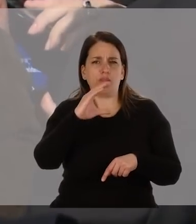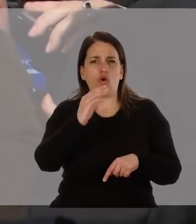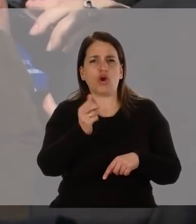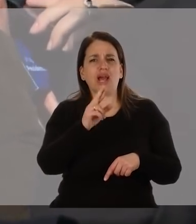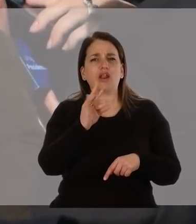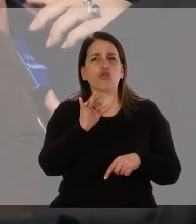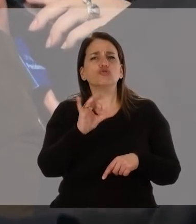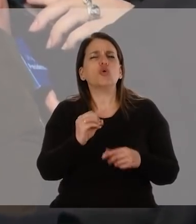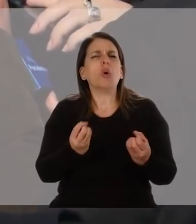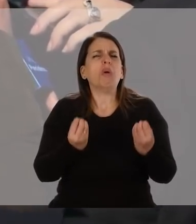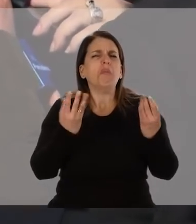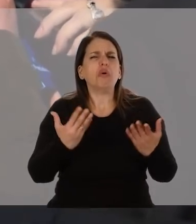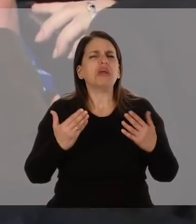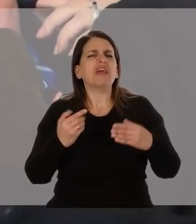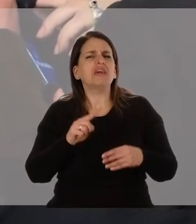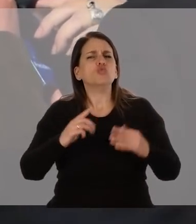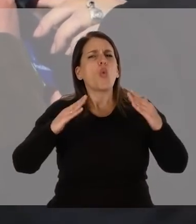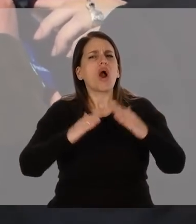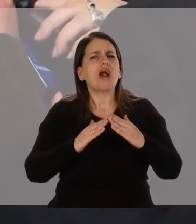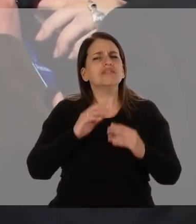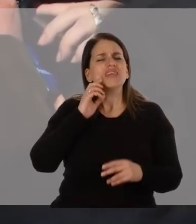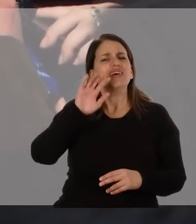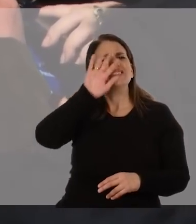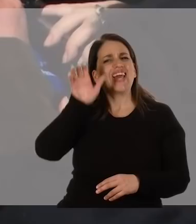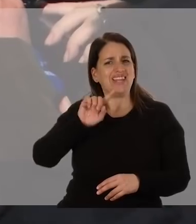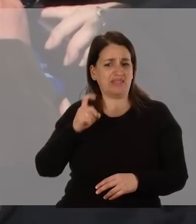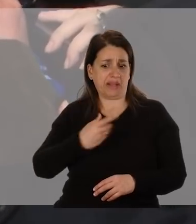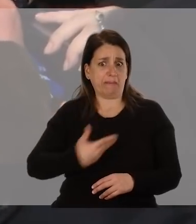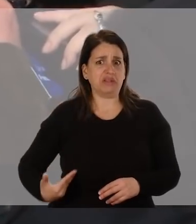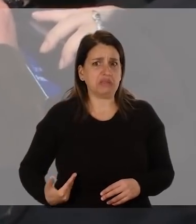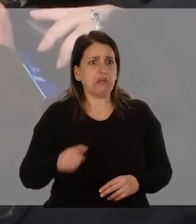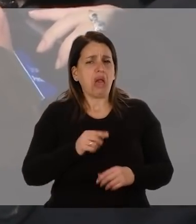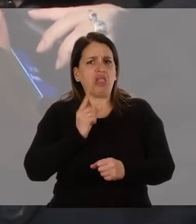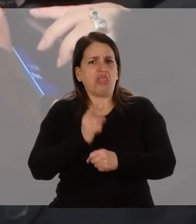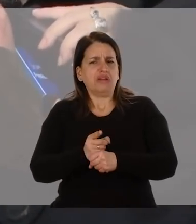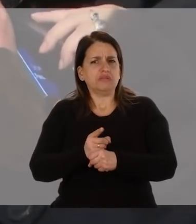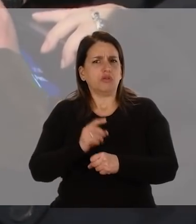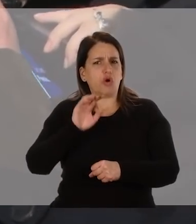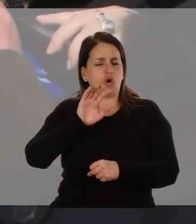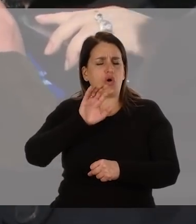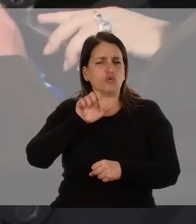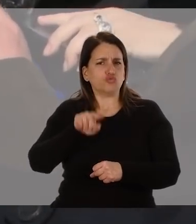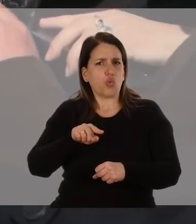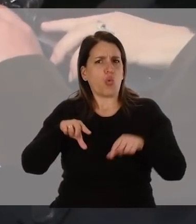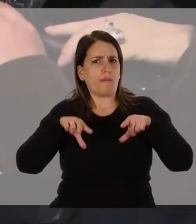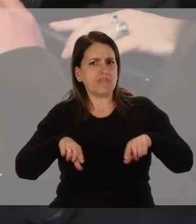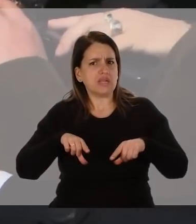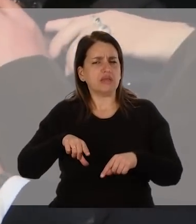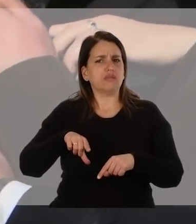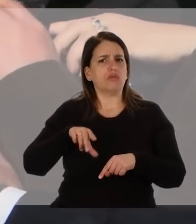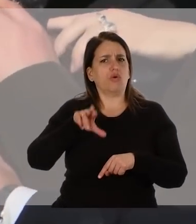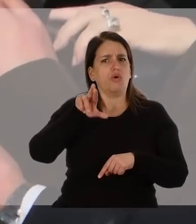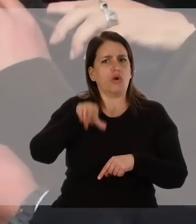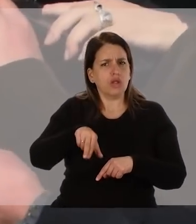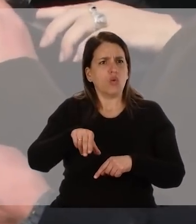Germán Cardoso, ¿por qué el tema se trató en la Casa de Sanguinetti? En la Casa de Sanguinetti se decidió que Germán Cardoso dejara el cargo,